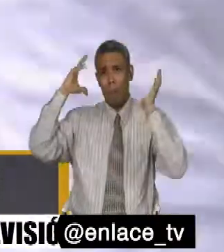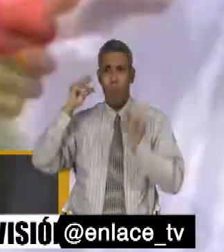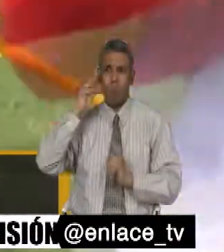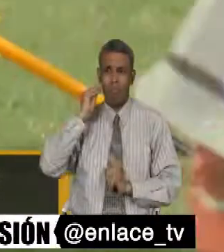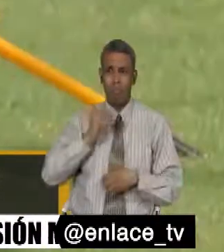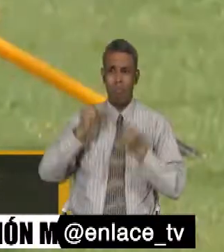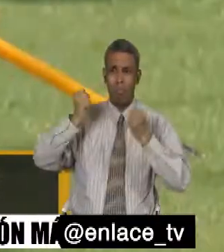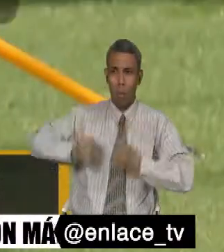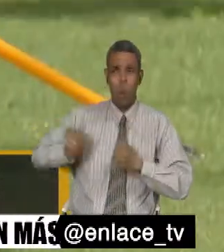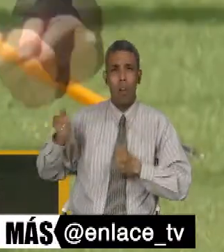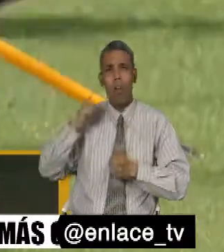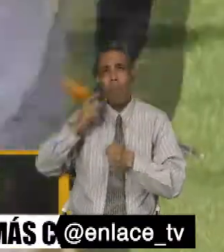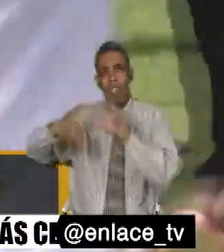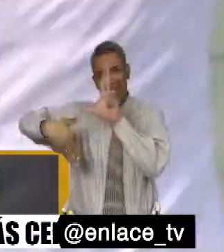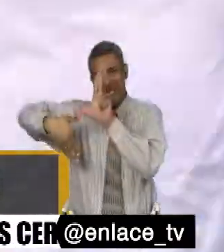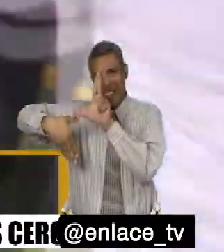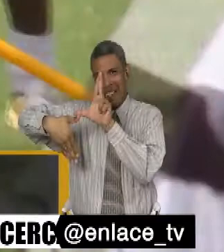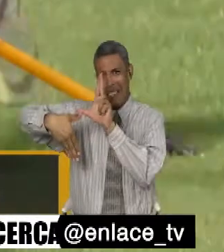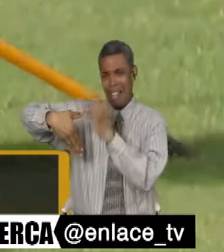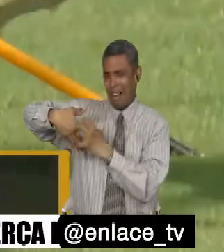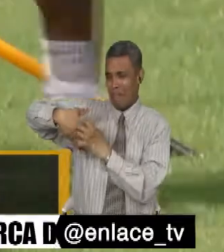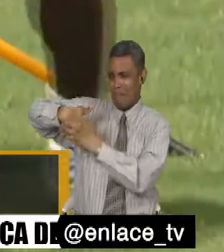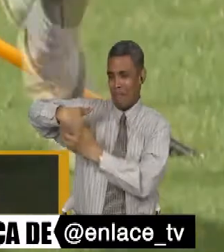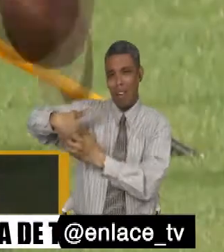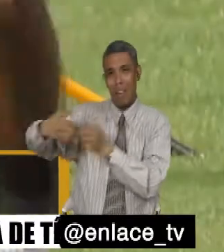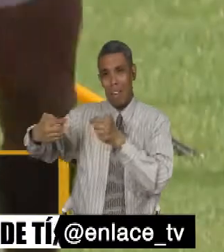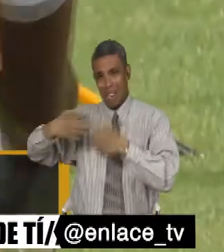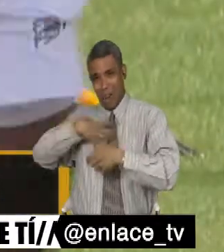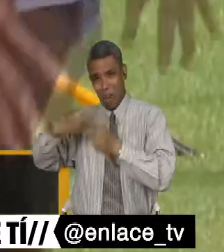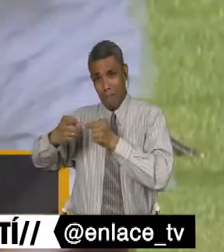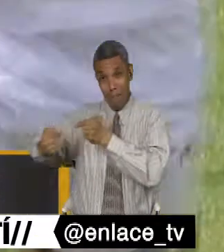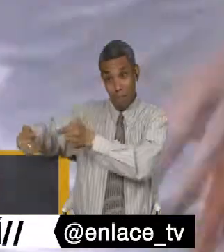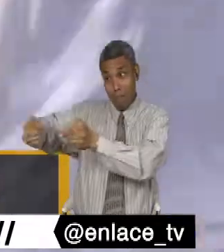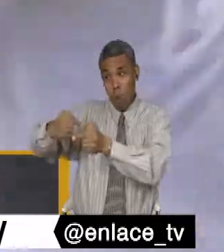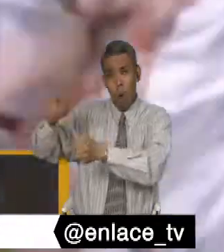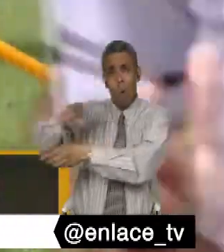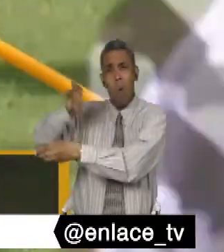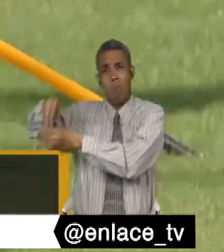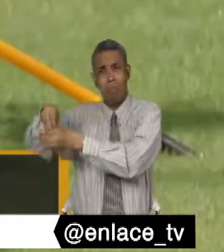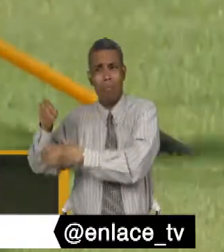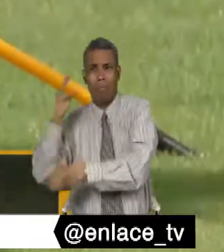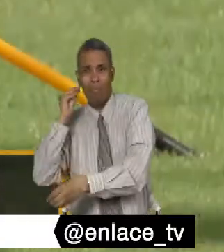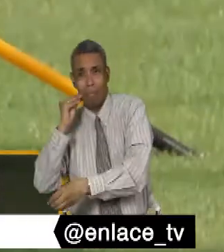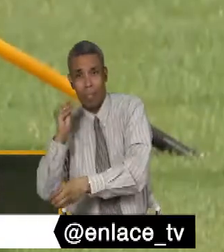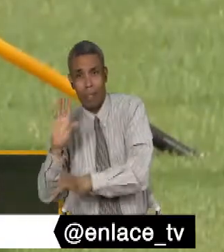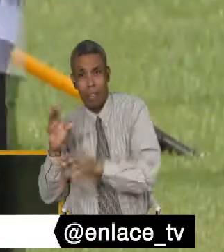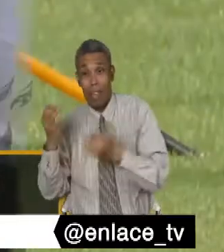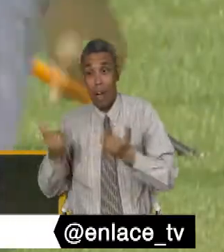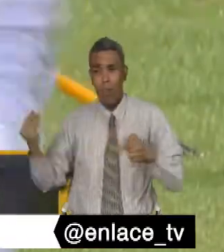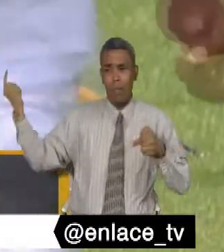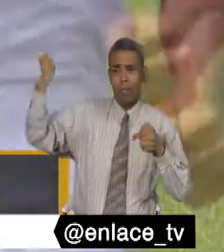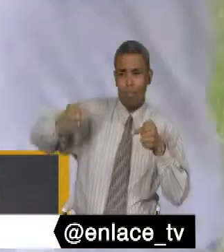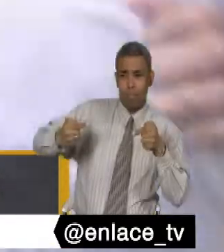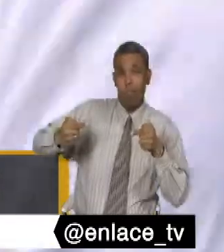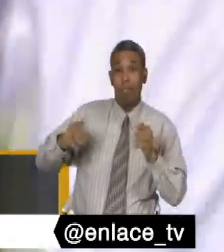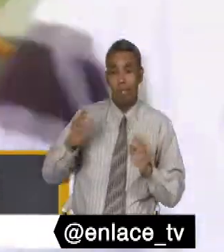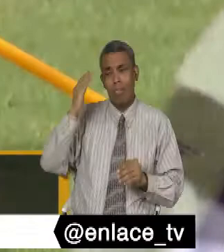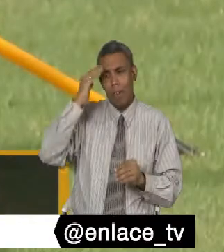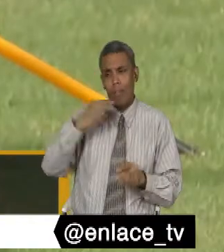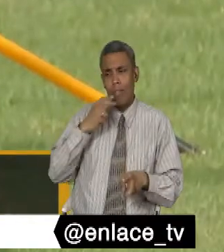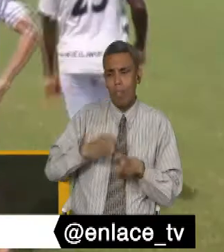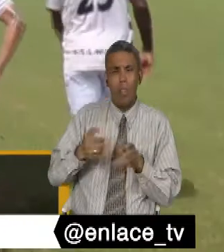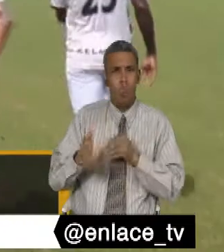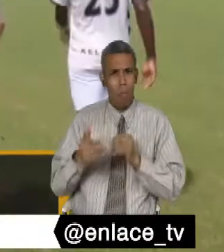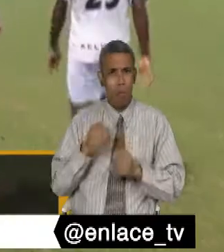de los grandes y bueno tenemos que para nole bien el profe siempre propone atacar siempre le gusta un equipo